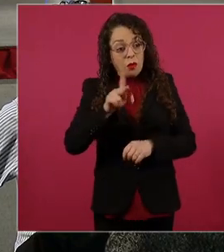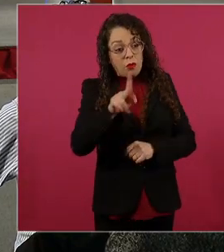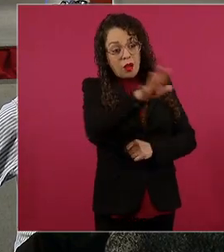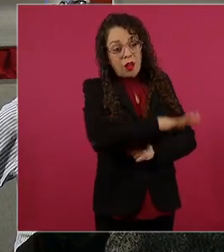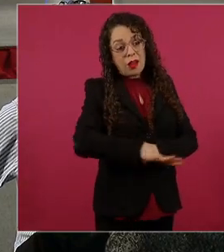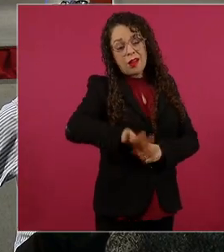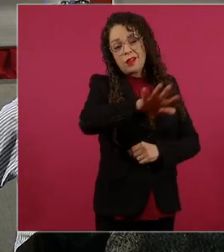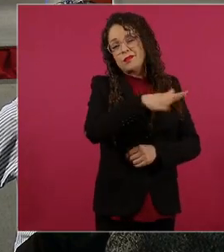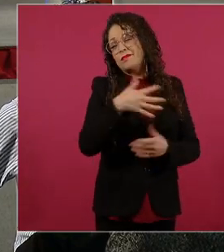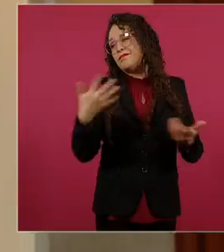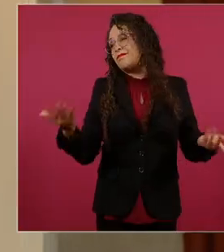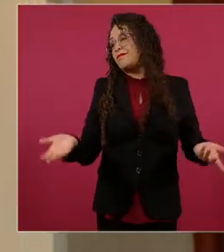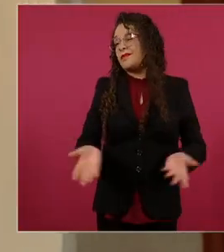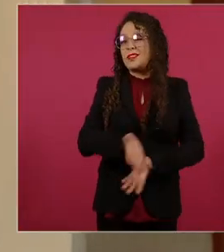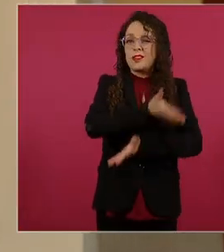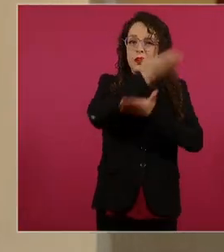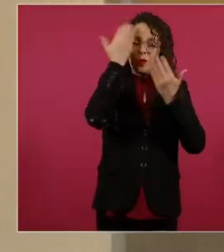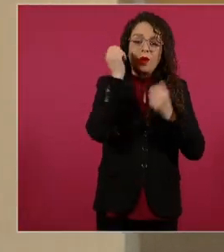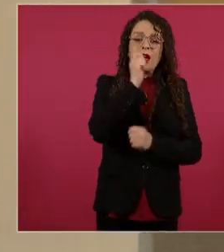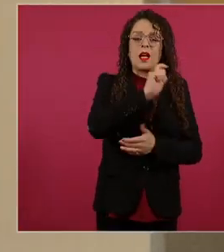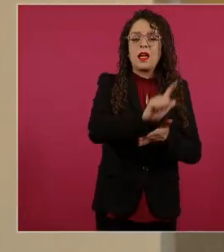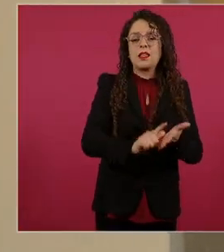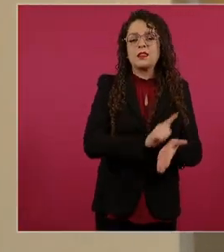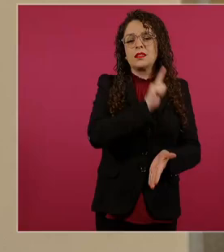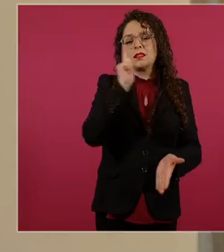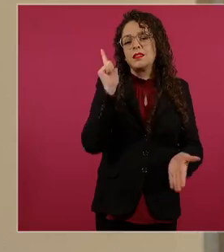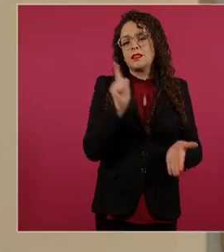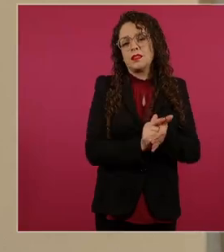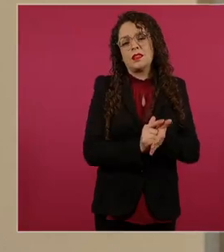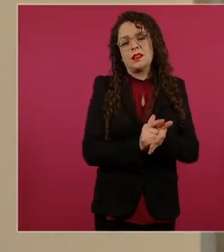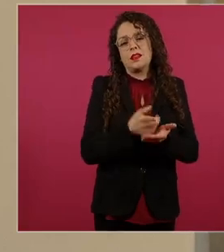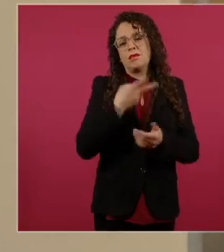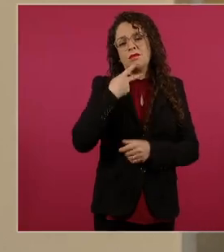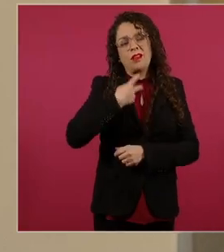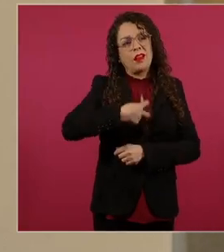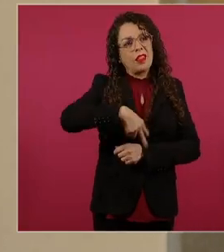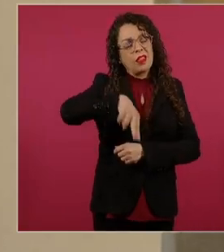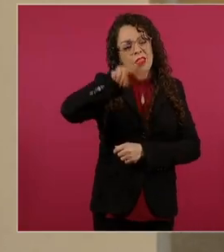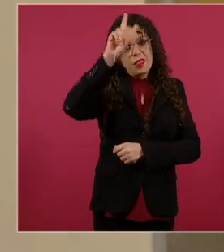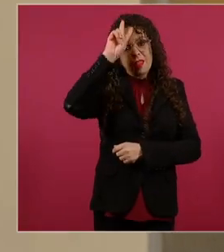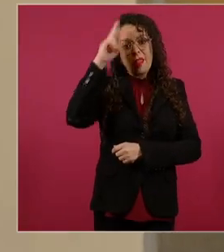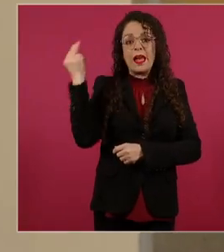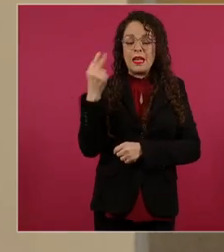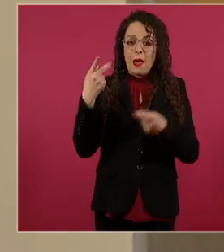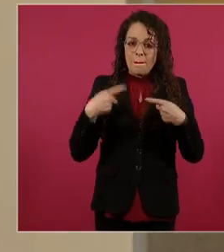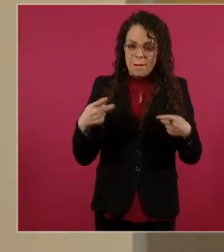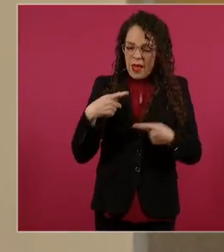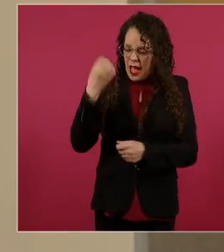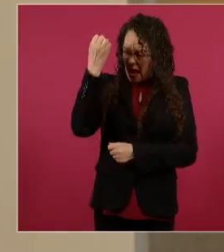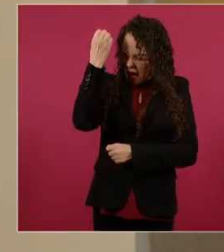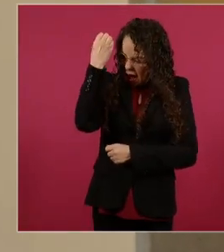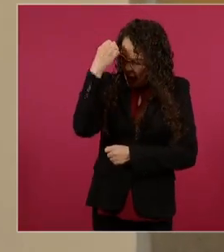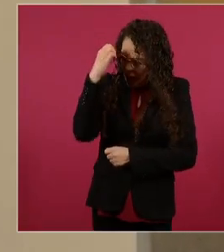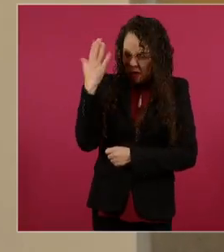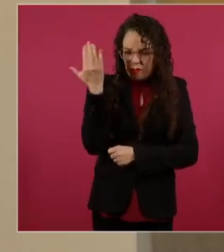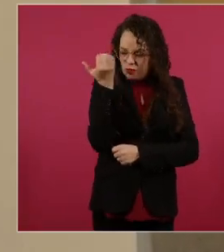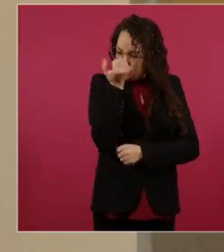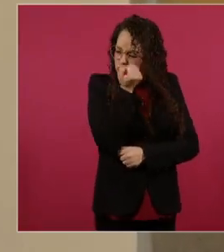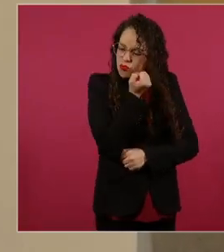se necesita gente experta con experiencia y vuelven con lo de la experiencia